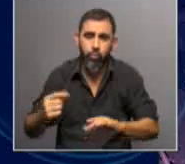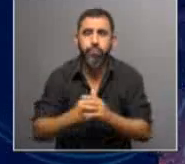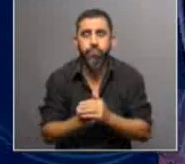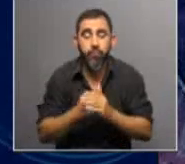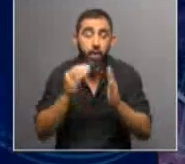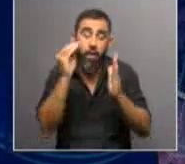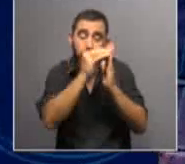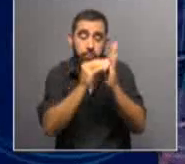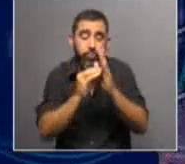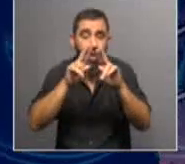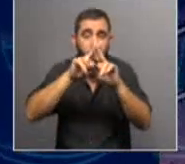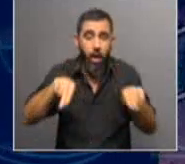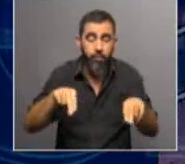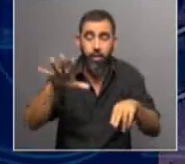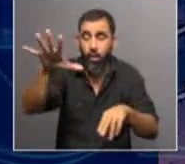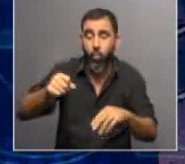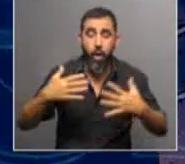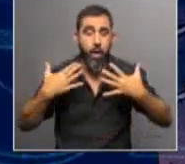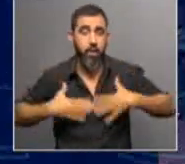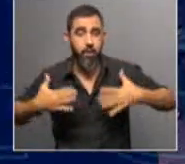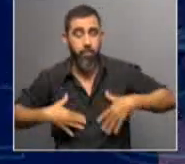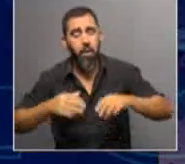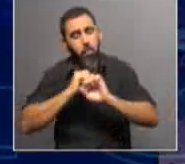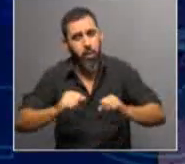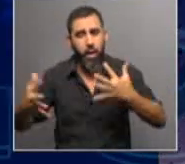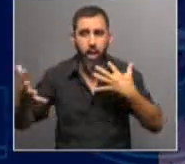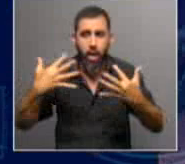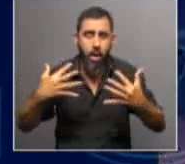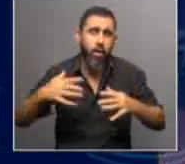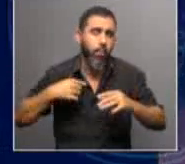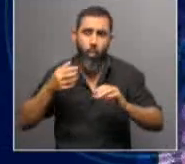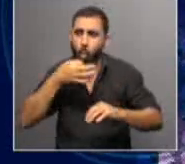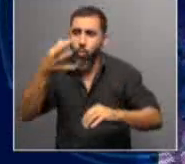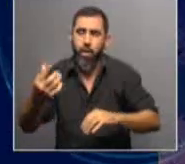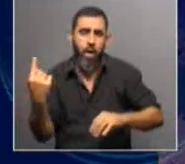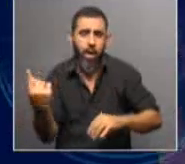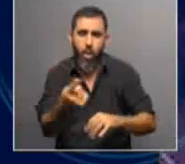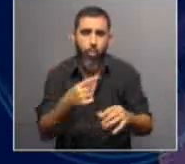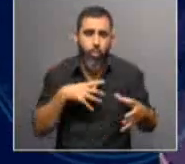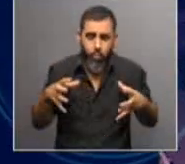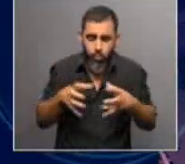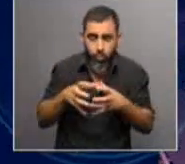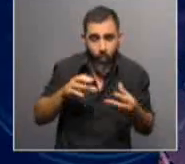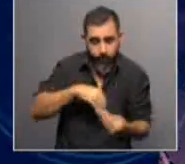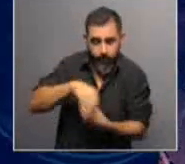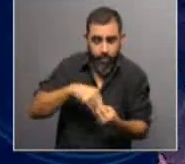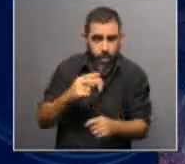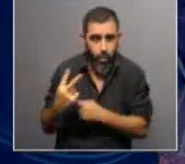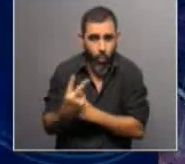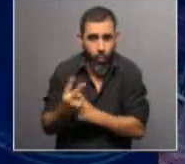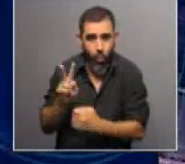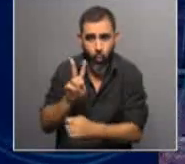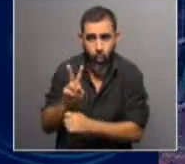se inscribe en Habitat, viene a retirar su remera y puede correr la carrera a su ritmo, con su burbuja, cuidándonos. A propósito de